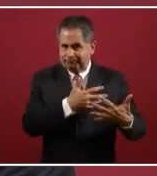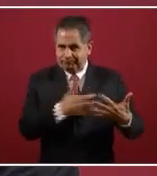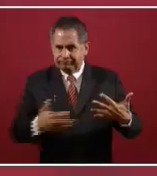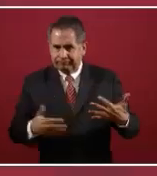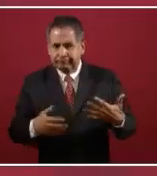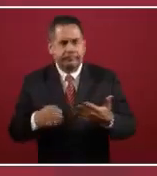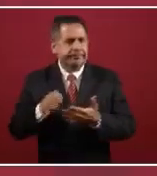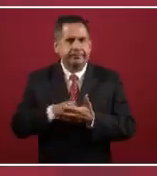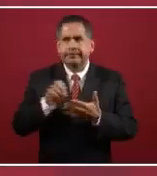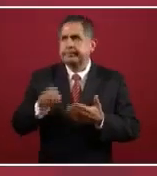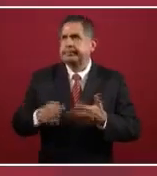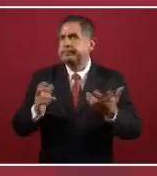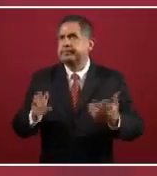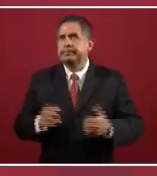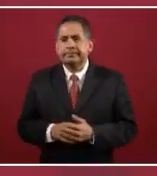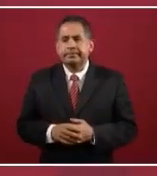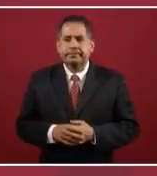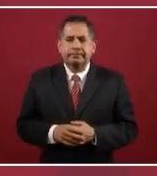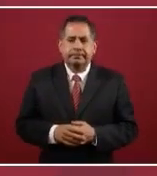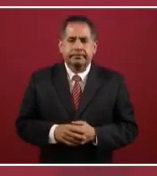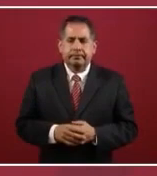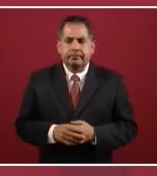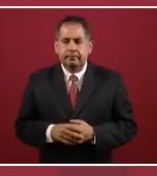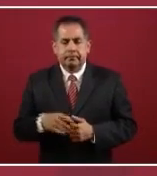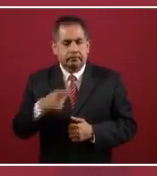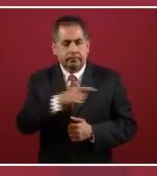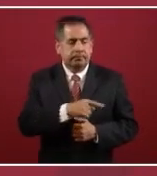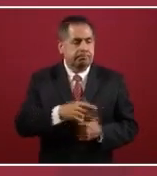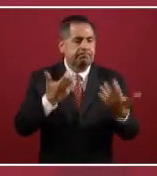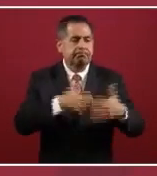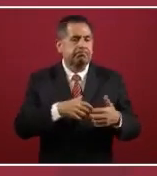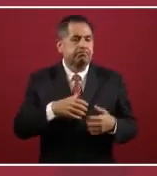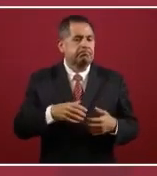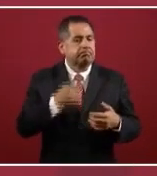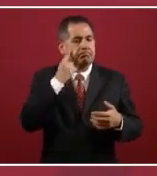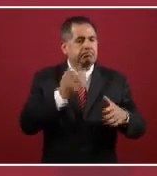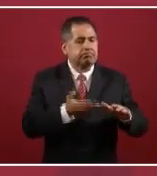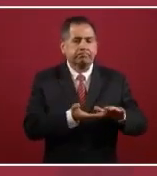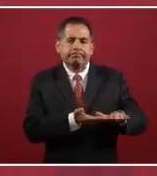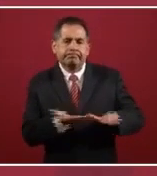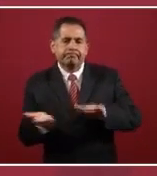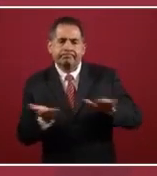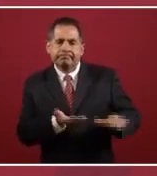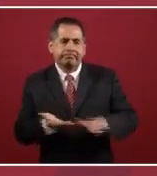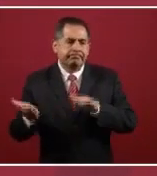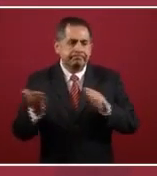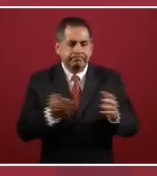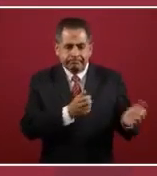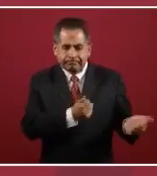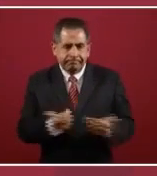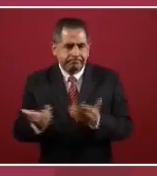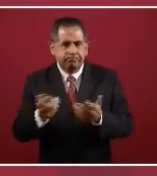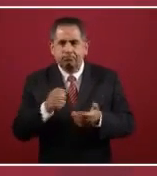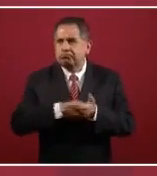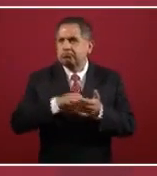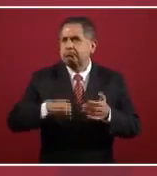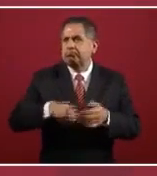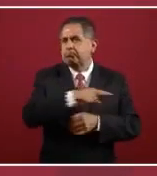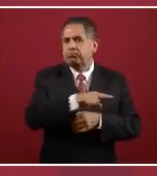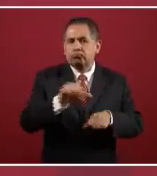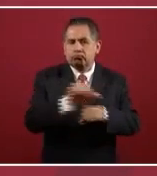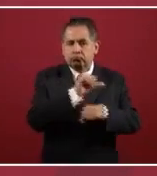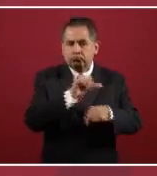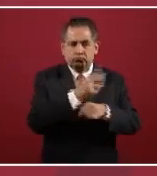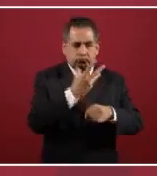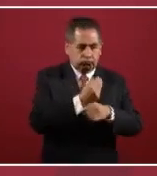por ejemplo, a las maquiladoras, a la industria automotriz, a